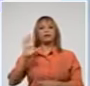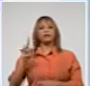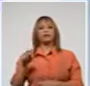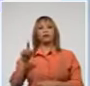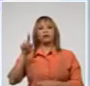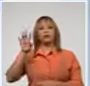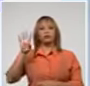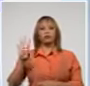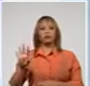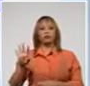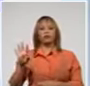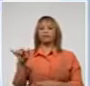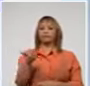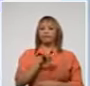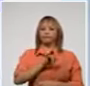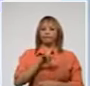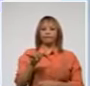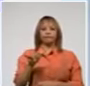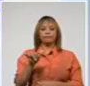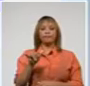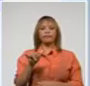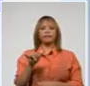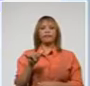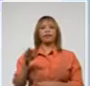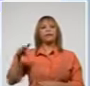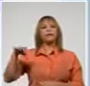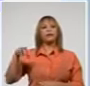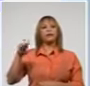5,14, similar. Pinar del Río